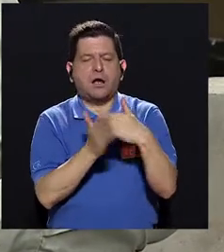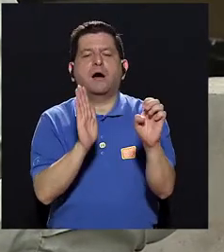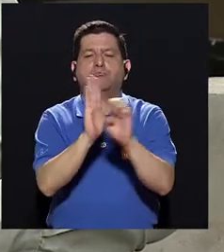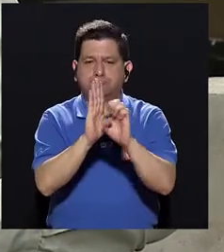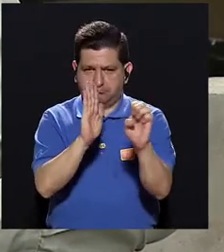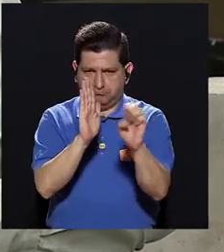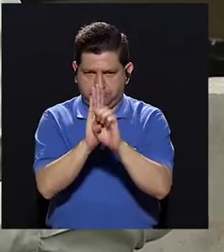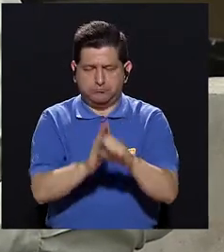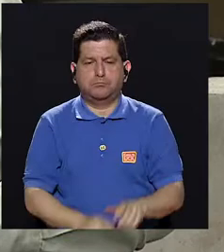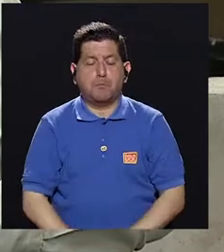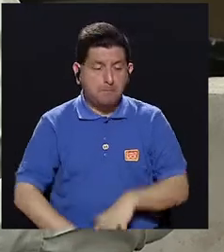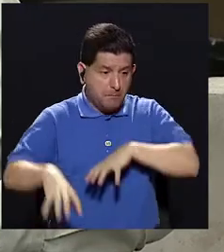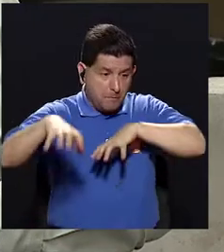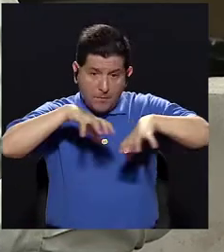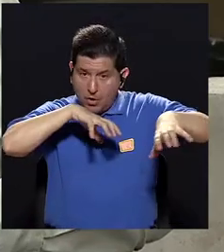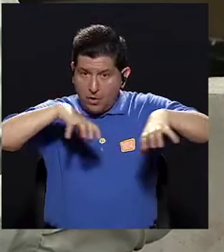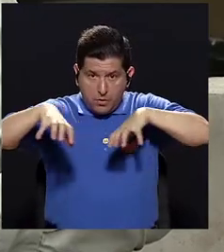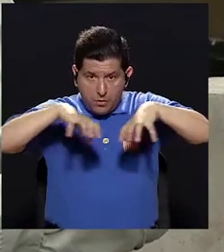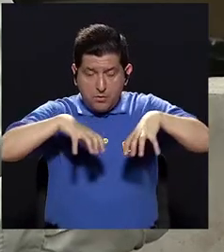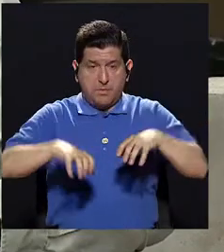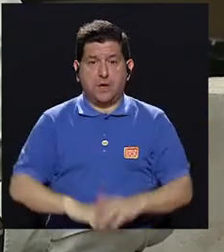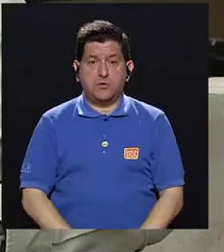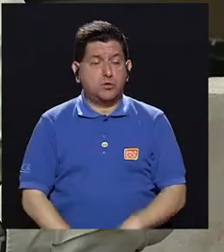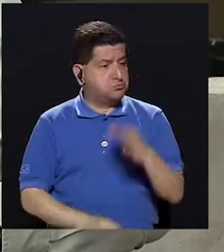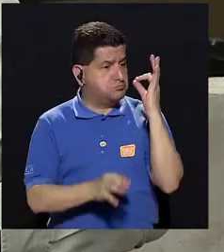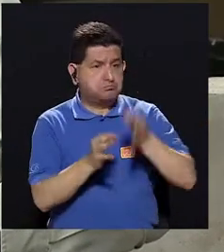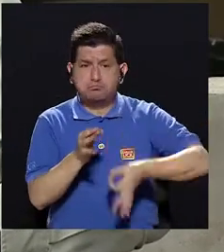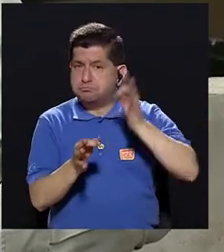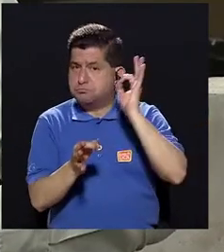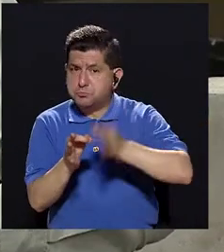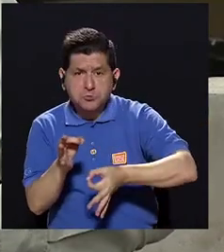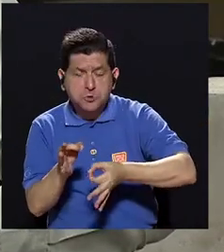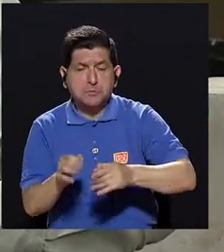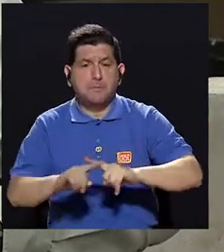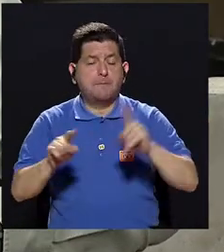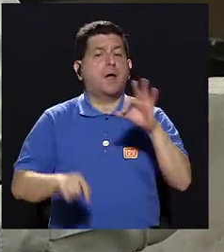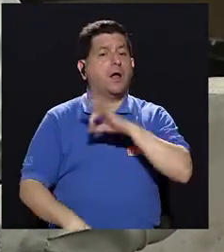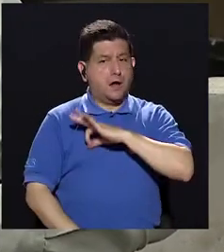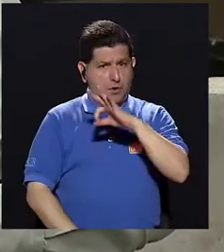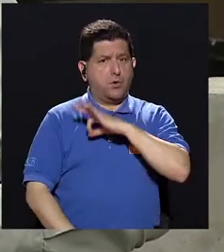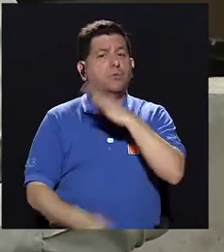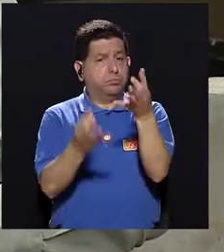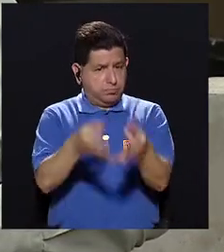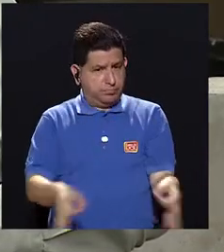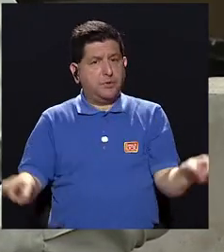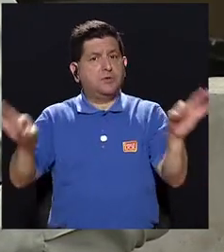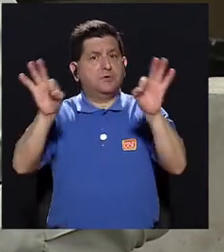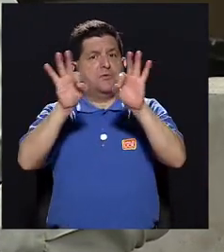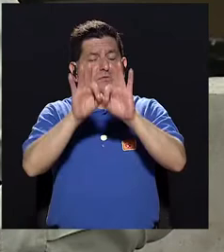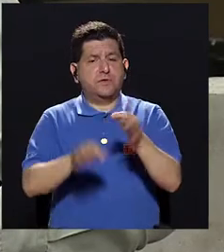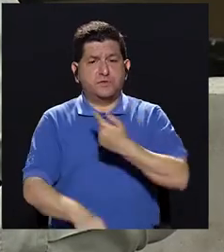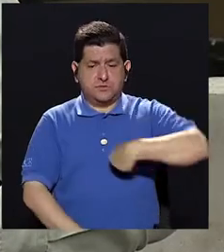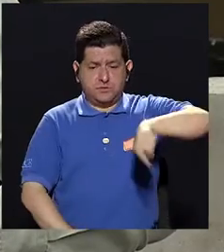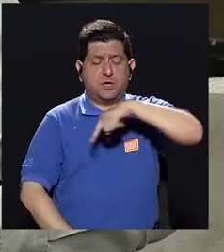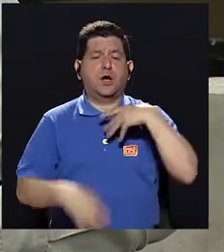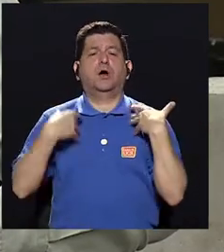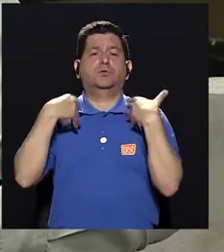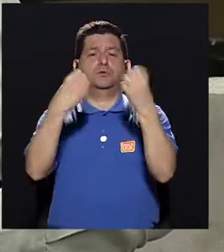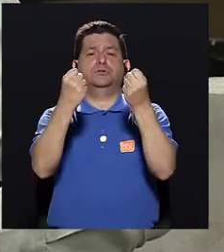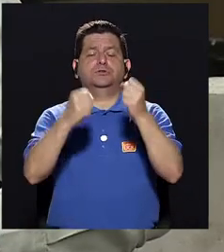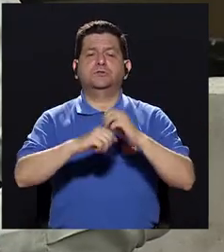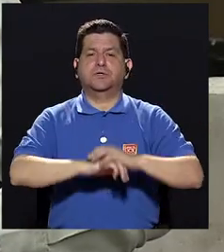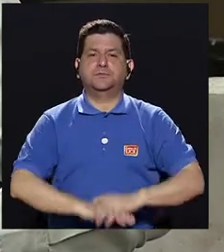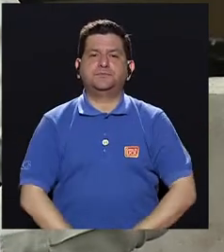algunos ejemplos de movimientos que pues son sencillos pero que benefician en gran medida nuestra